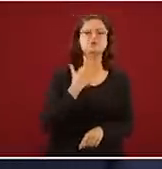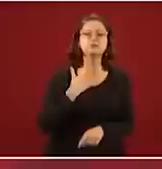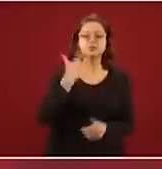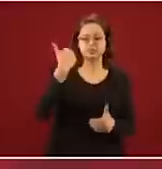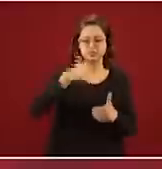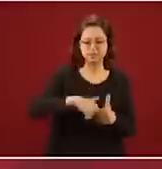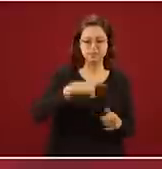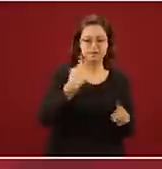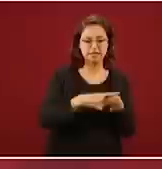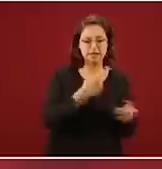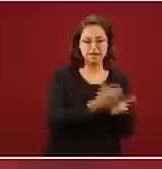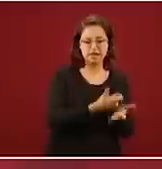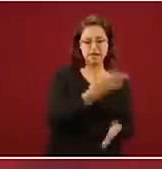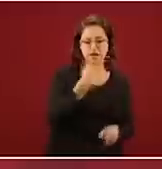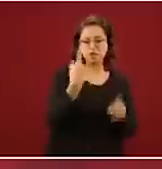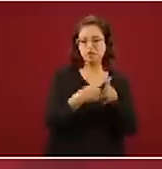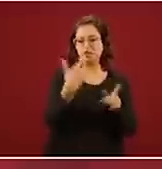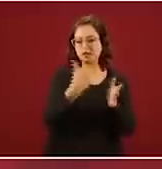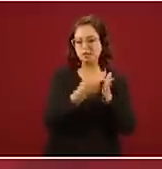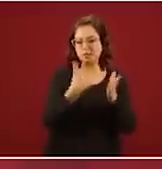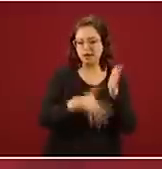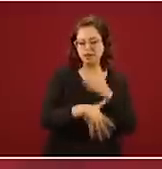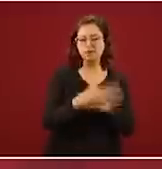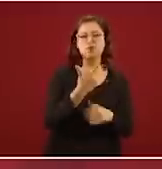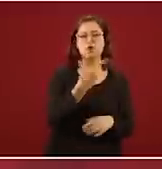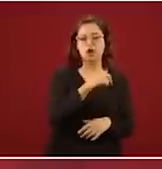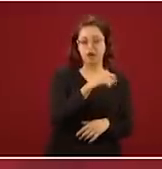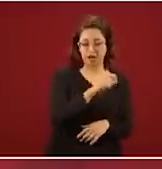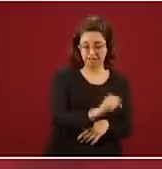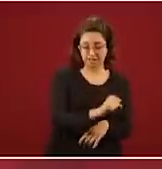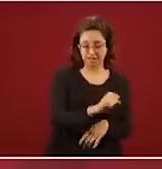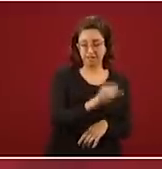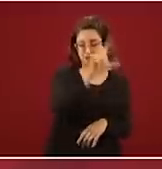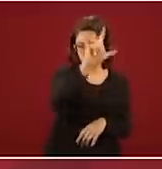gas, todos los martes